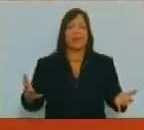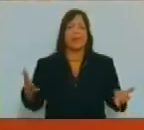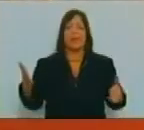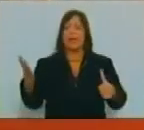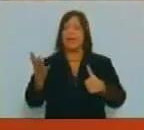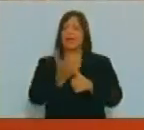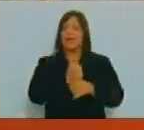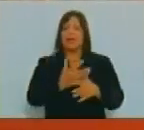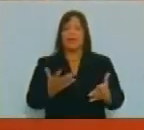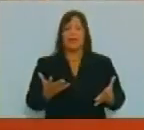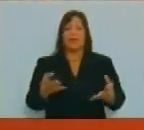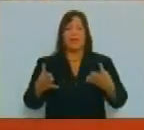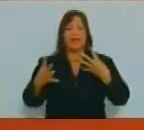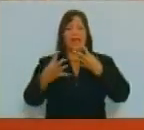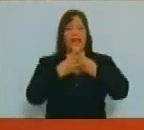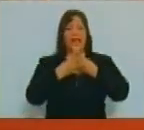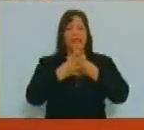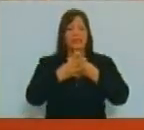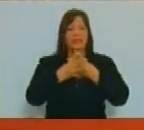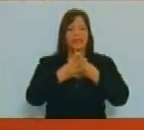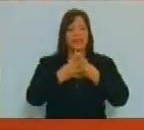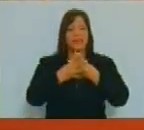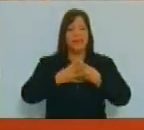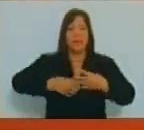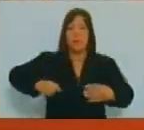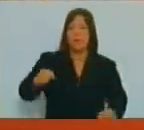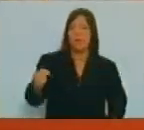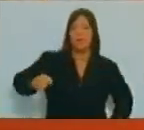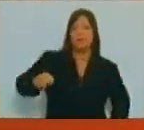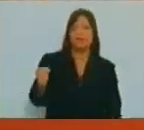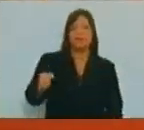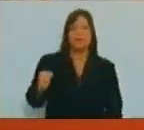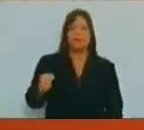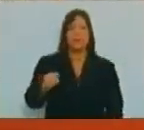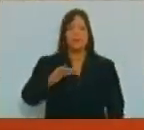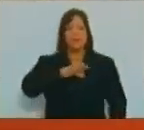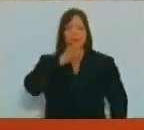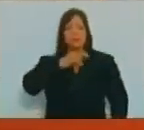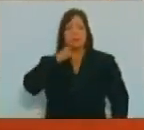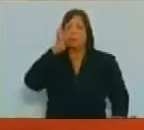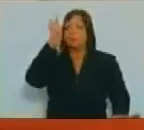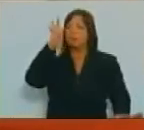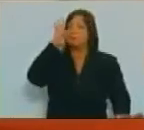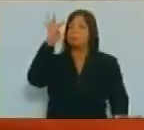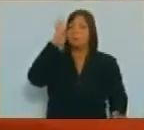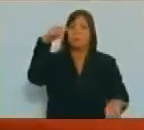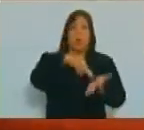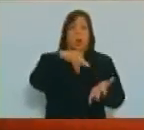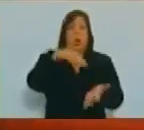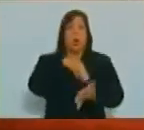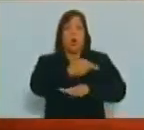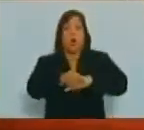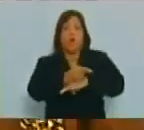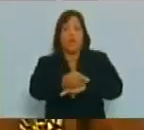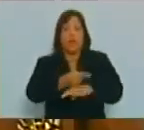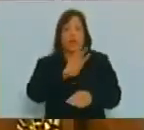con las cárceles del policía de los señoritos que gobiernan el estado miranda